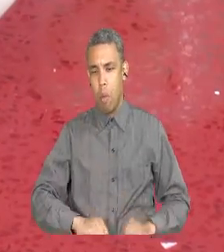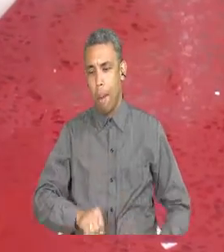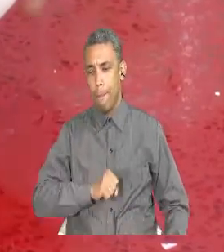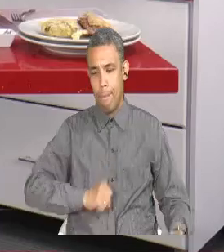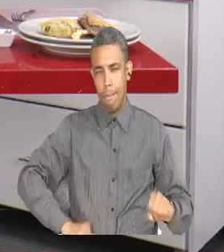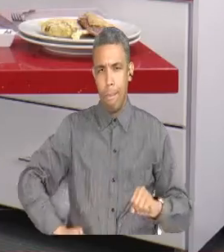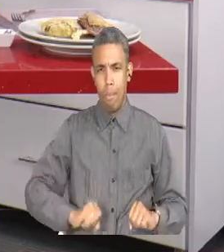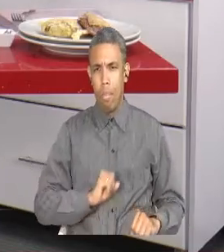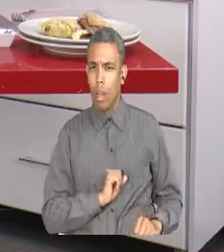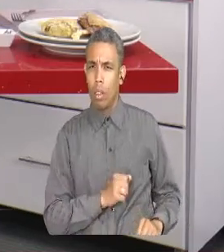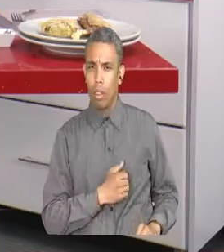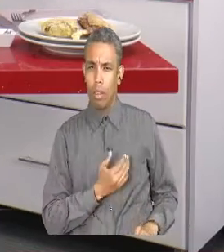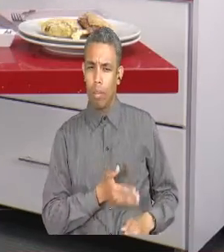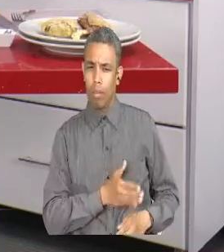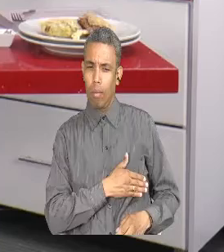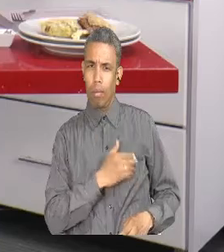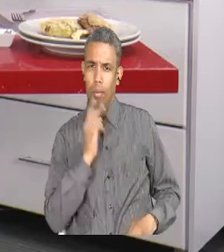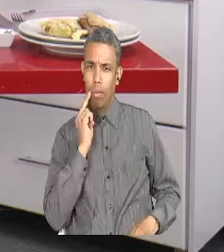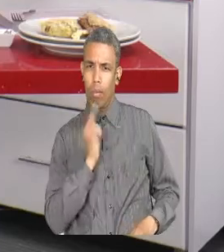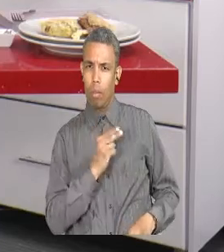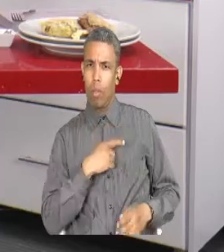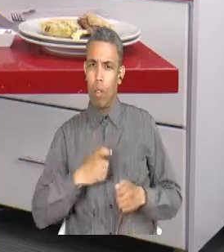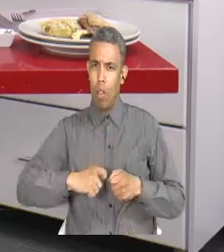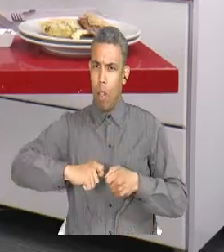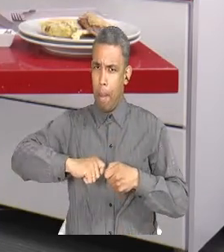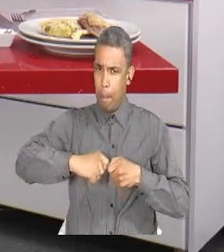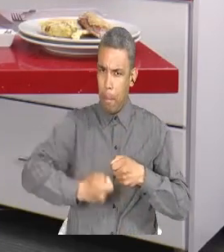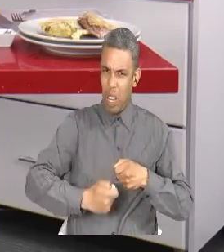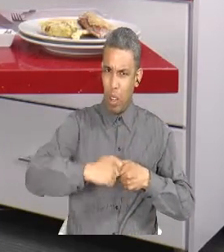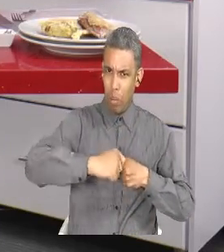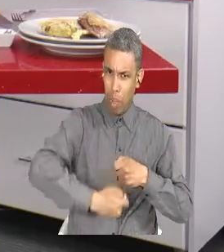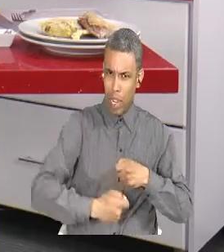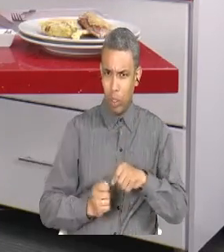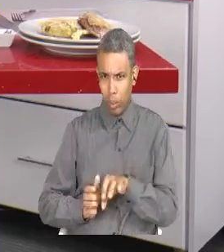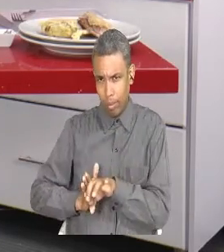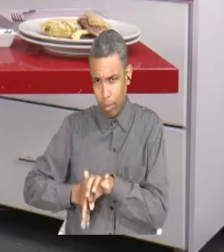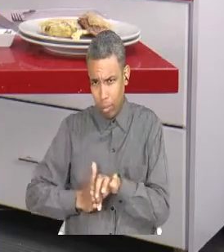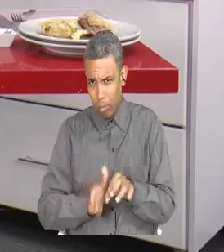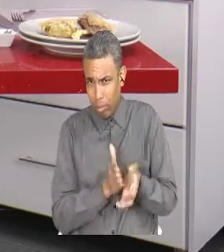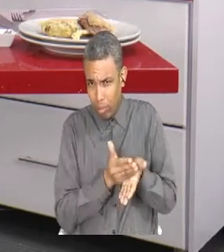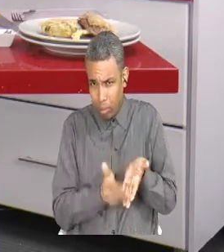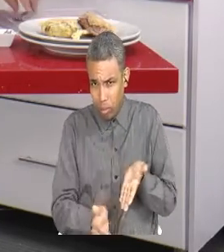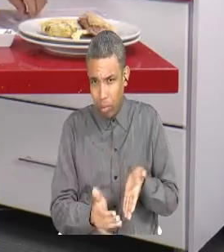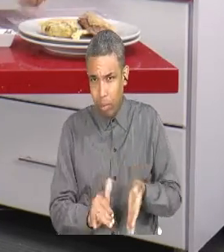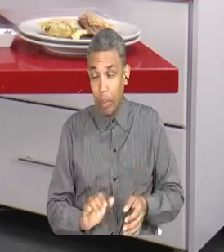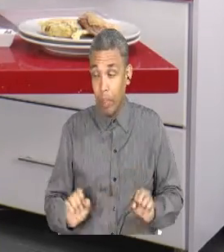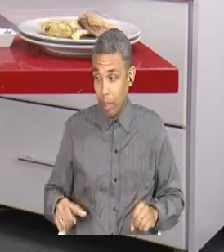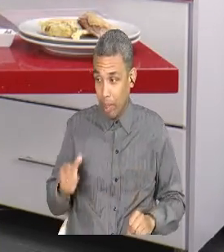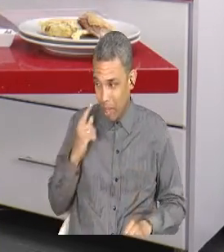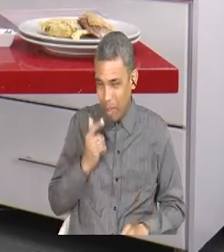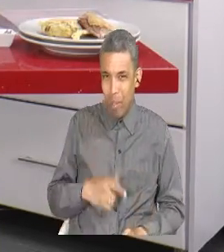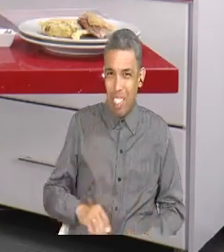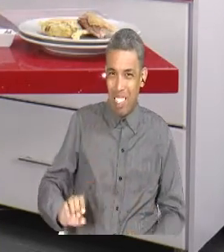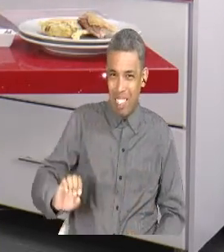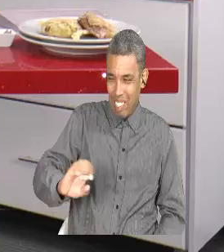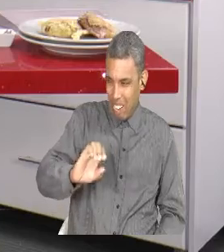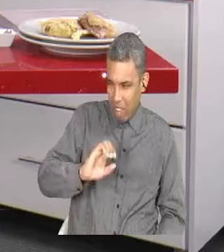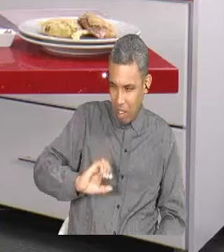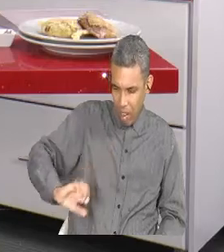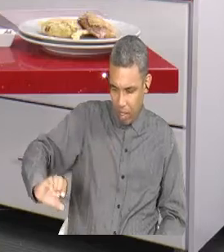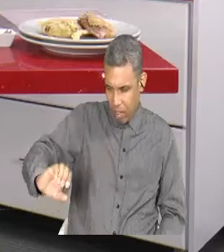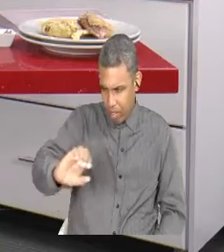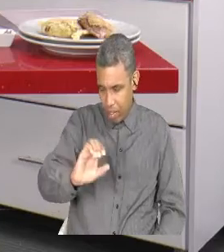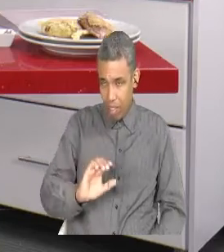pausa, acabaste de agregar unos bananos ahí. Sí, a ver, esta ya es la salsa como tal. ¿Sí? Entonces la idea es